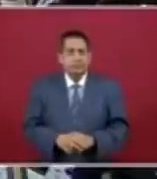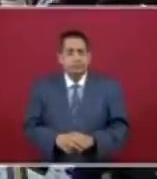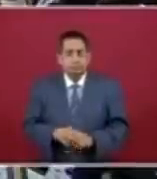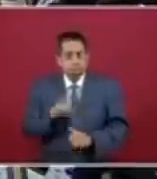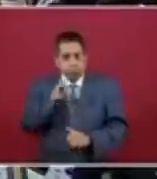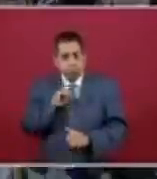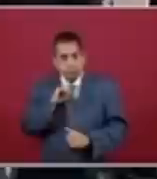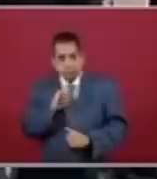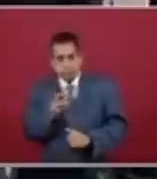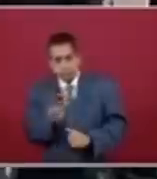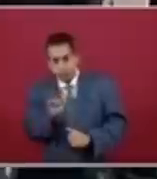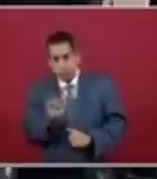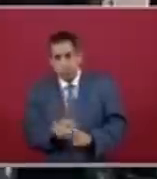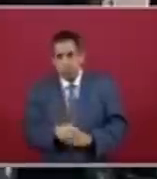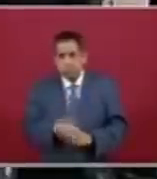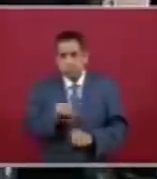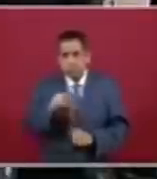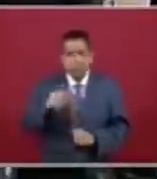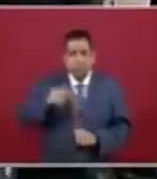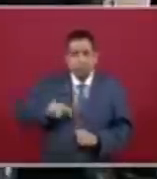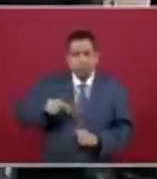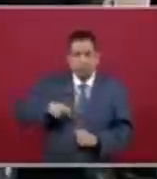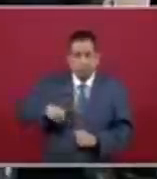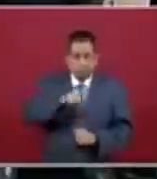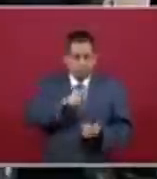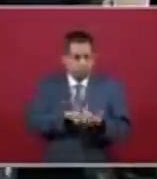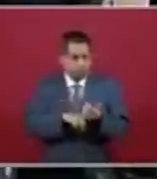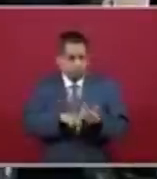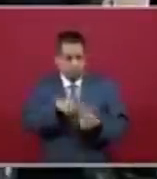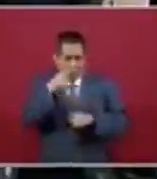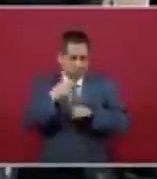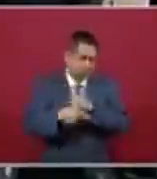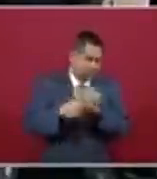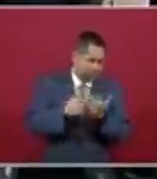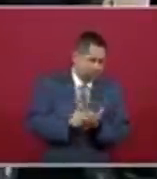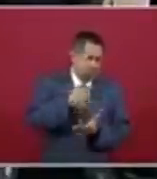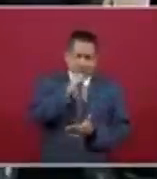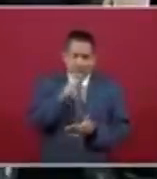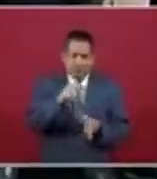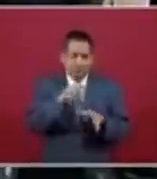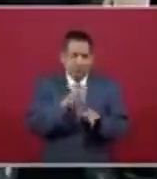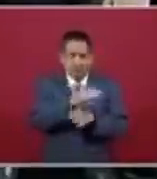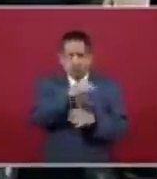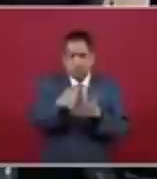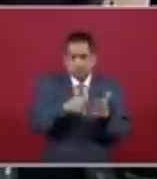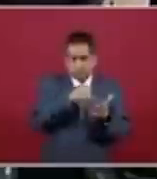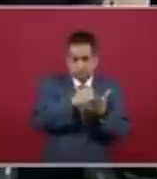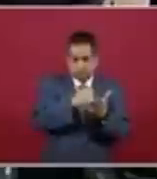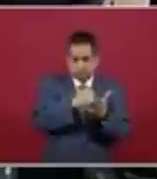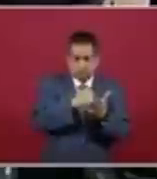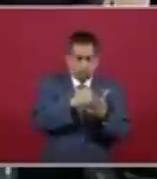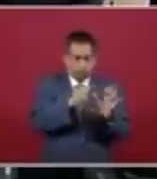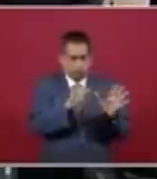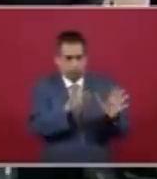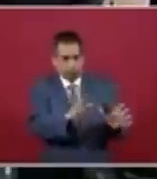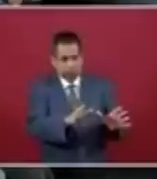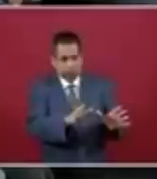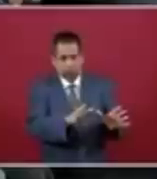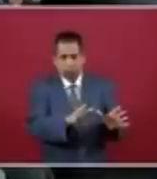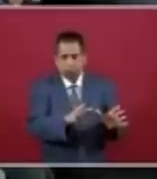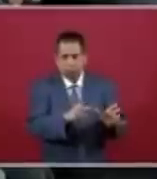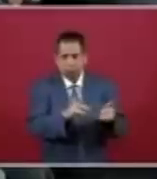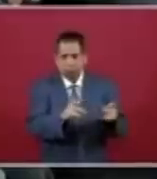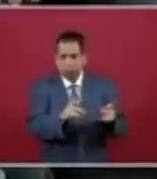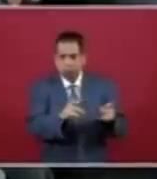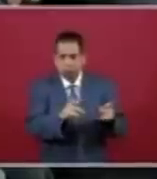El meter a estas personas que no son de alta peligrosidad, de pasarlos de estar en una isla, de estar finalmente en un ambiente, a